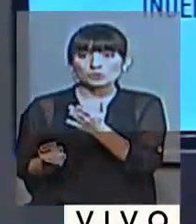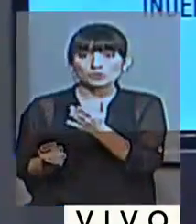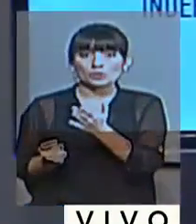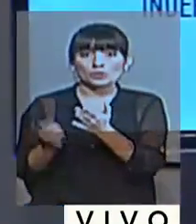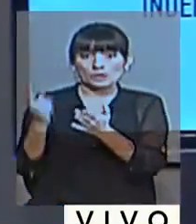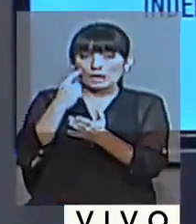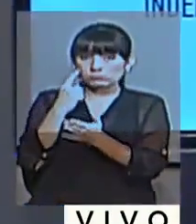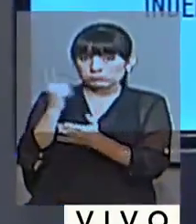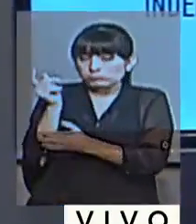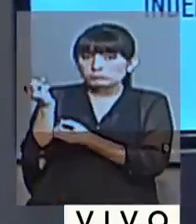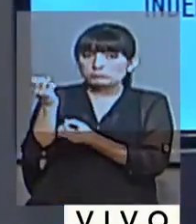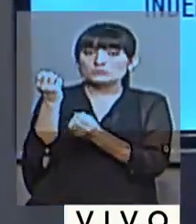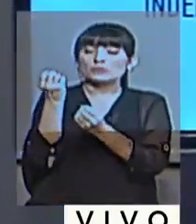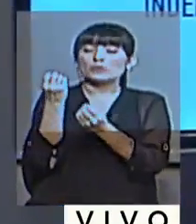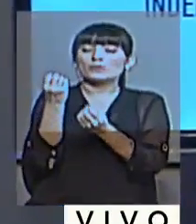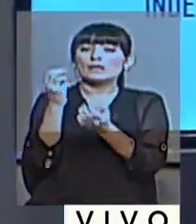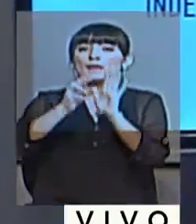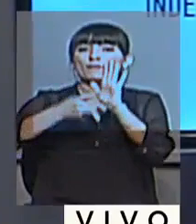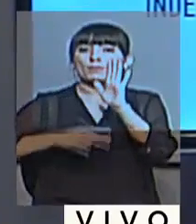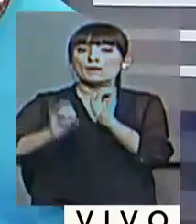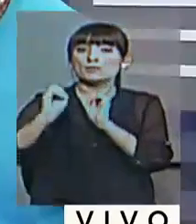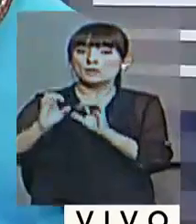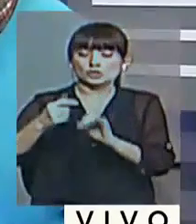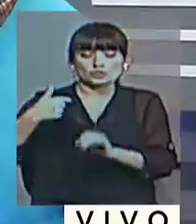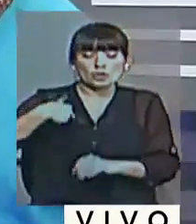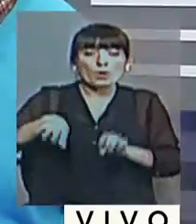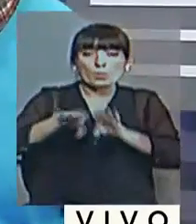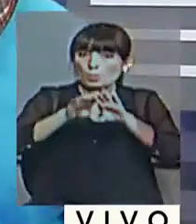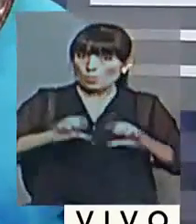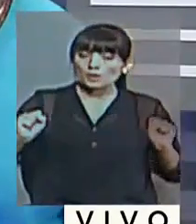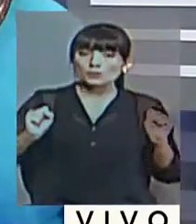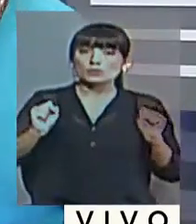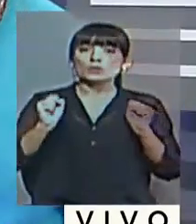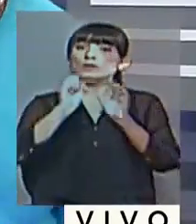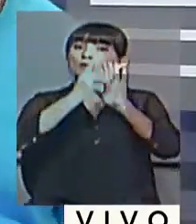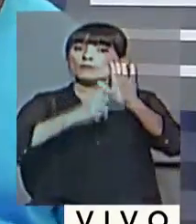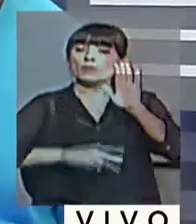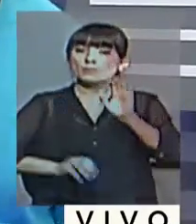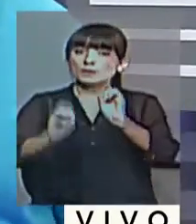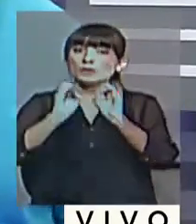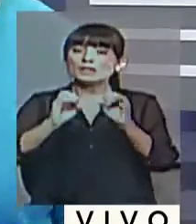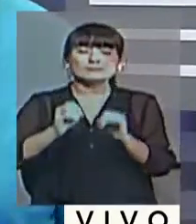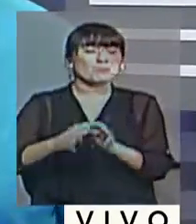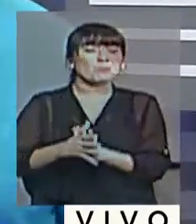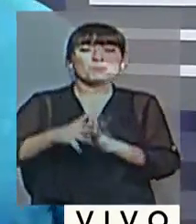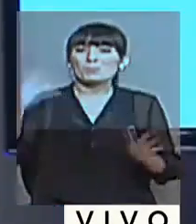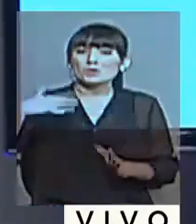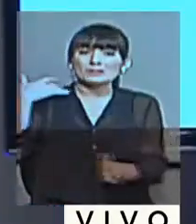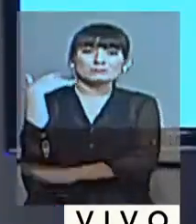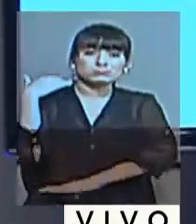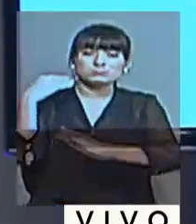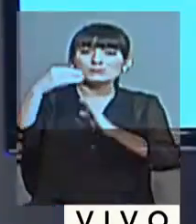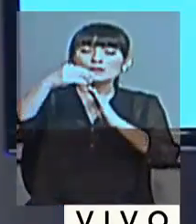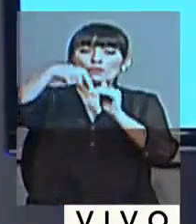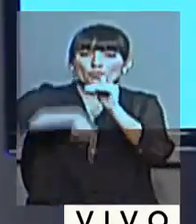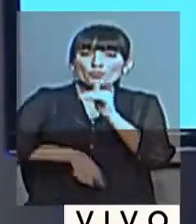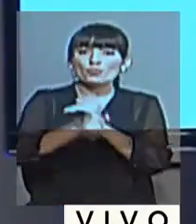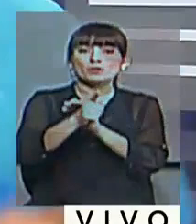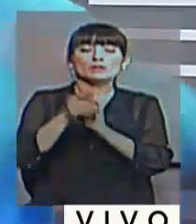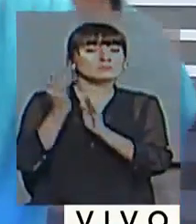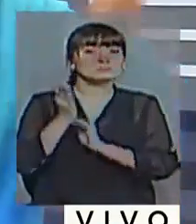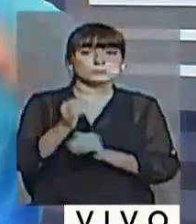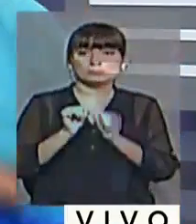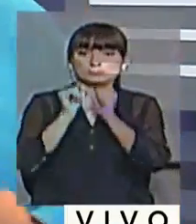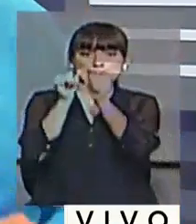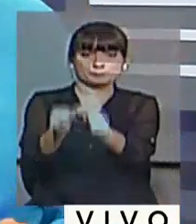a la reforma educacional. Y yo comparto que la reforma educacional es un elemento fundamental que hay que profundizar y sostener. Pero escucho al presidente del